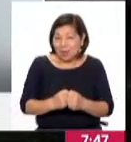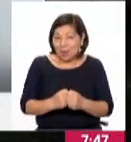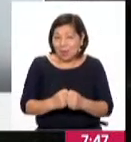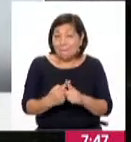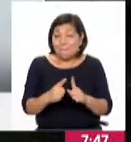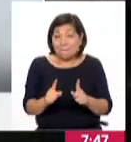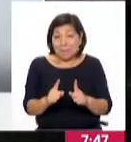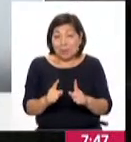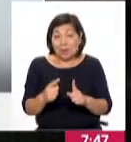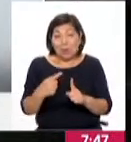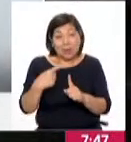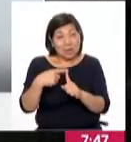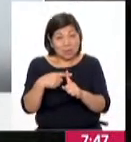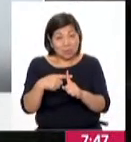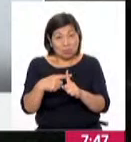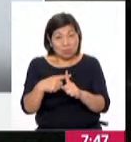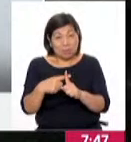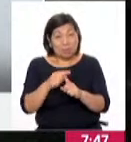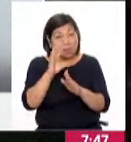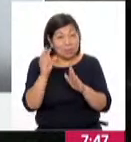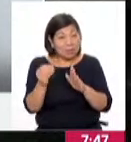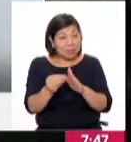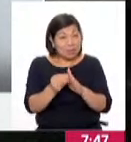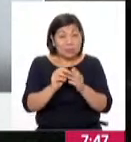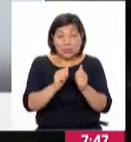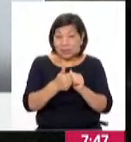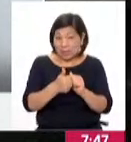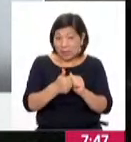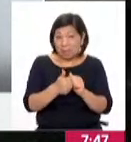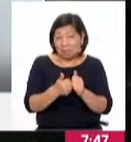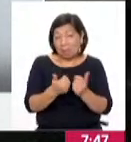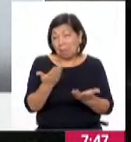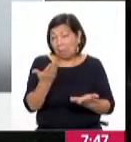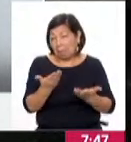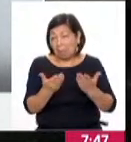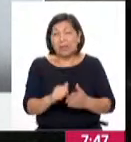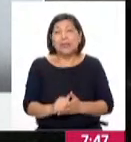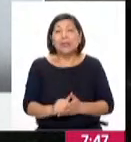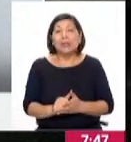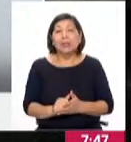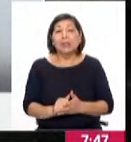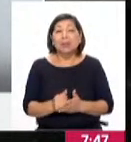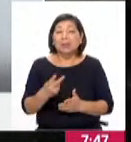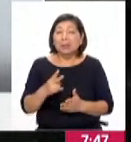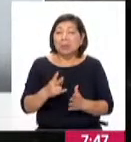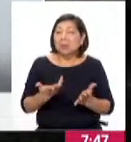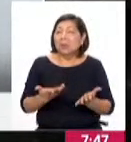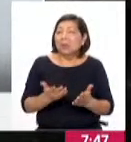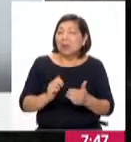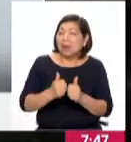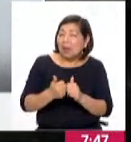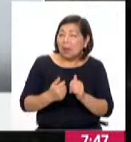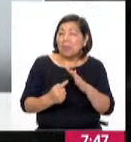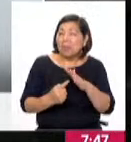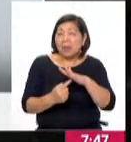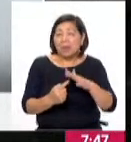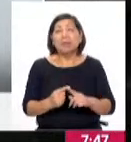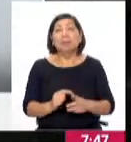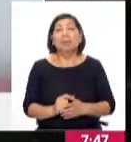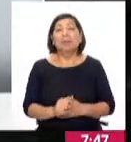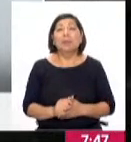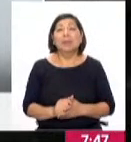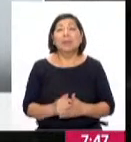embargo la suma la suma de estos eventos en promedio si ya se ve en tendencias cambio climático No